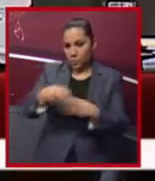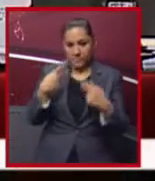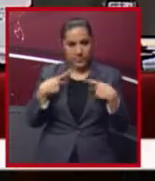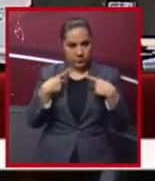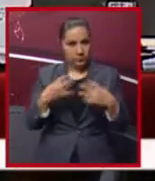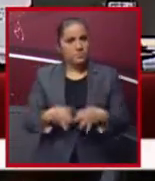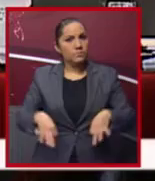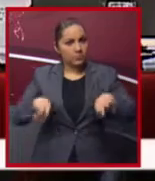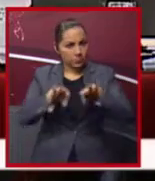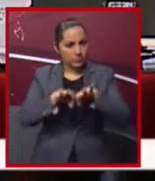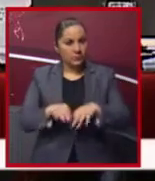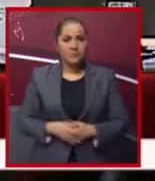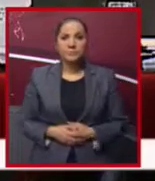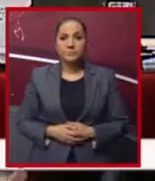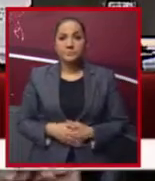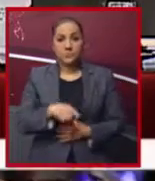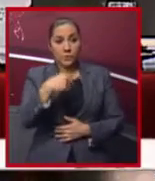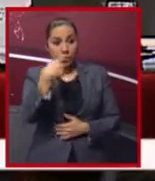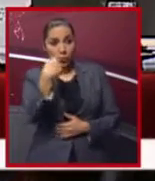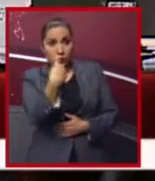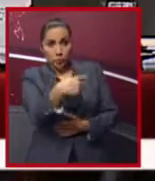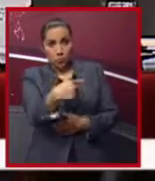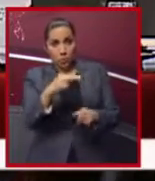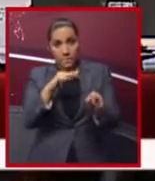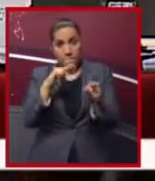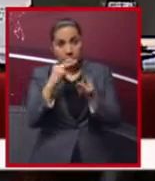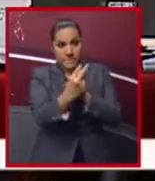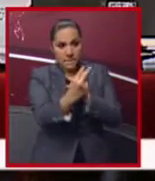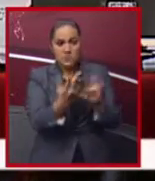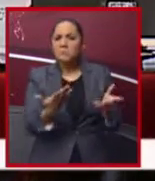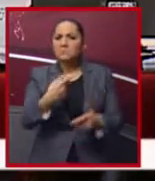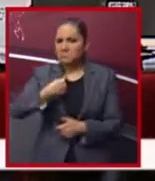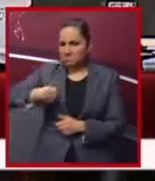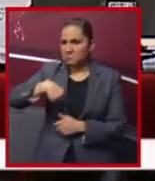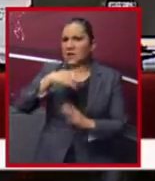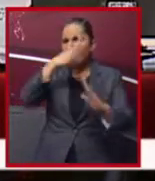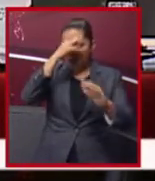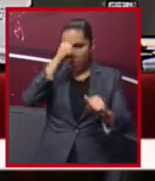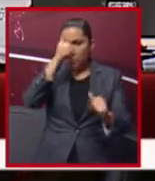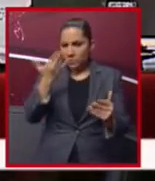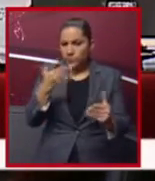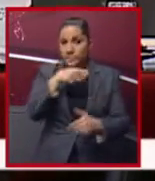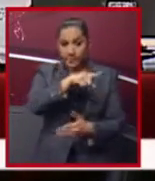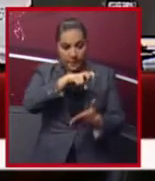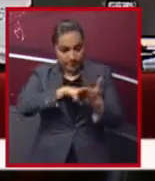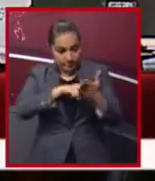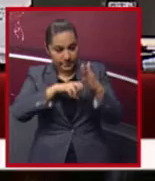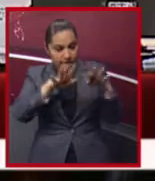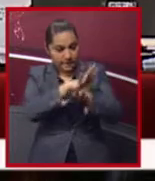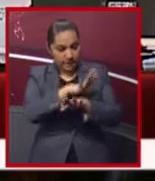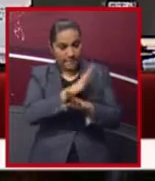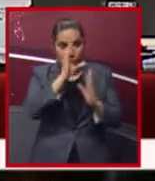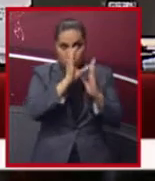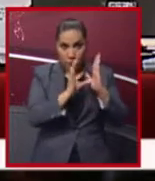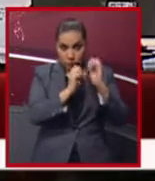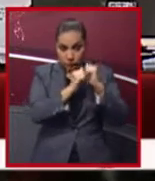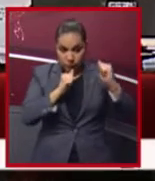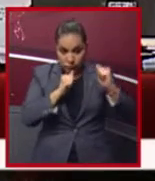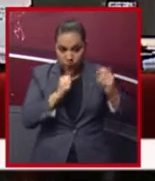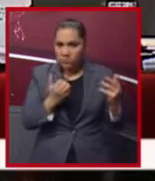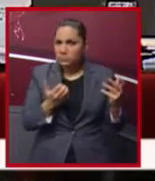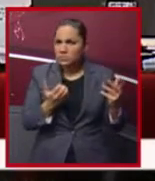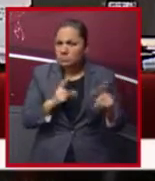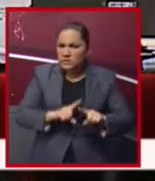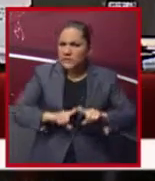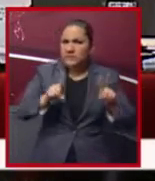Compartimos su visión. La propuesta de reforma constitucional contraviene una serie de recomendaciones, observaciones